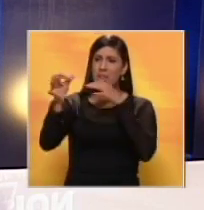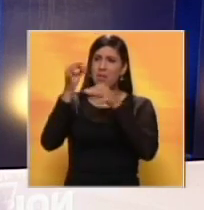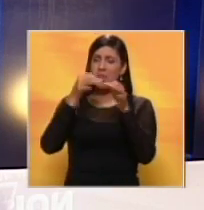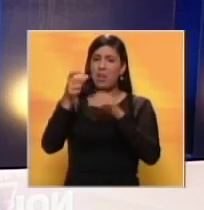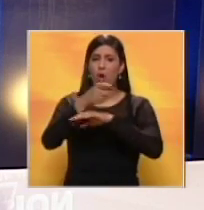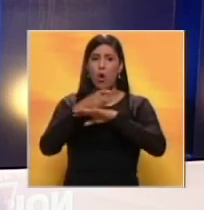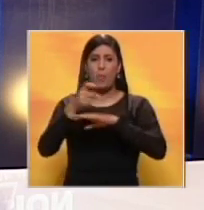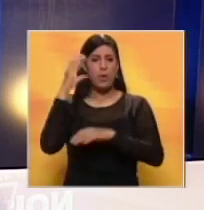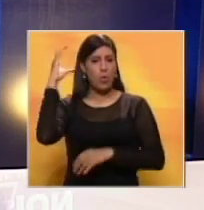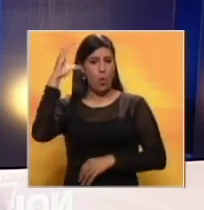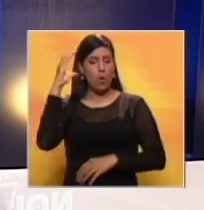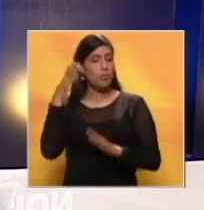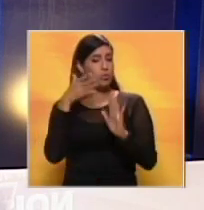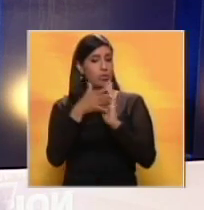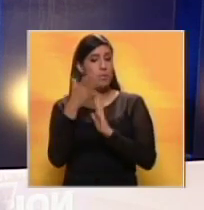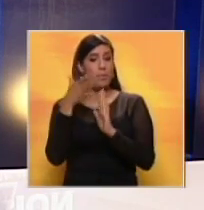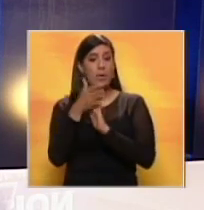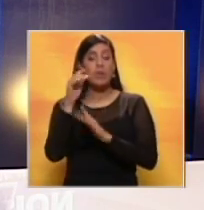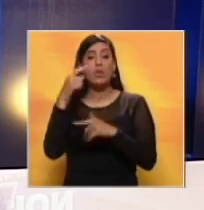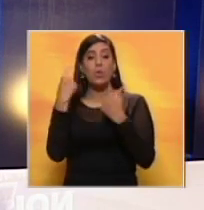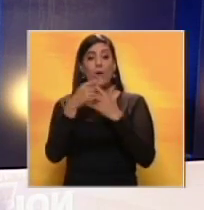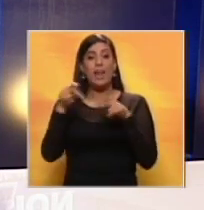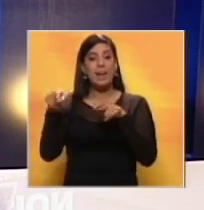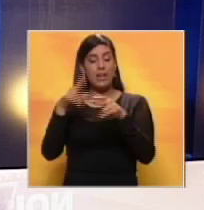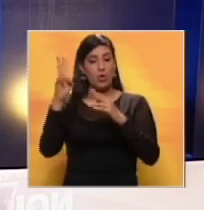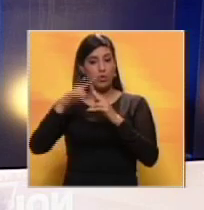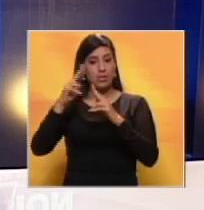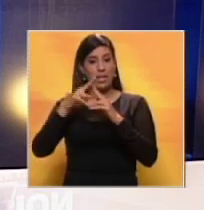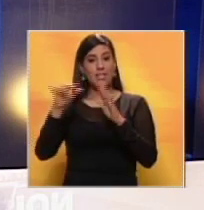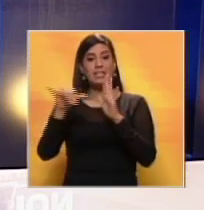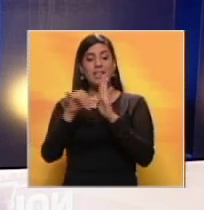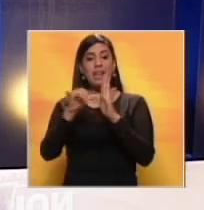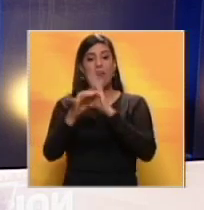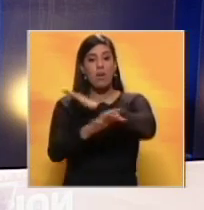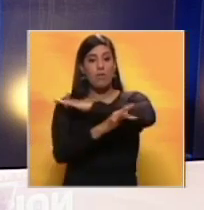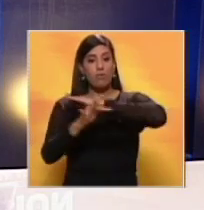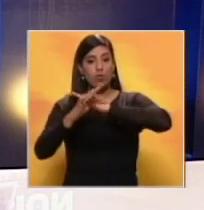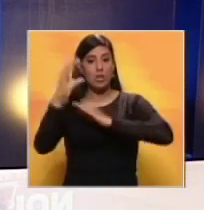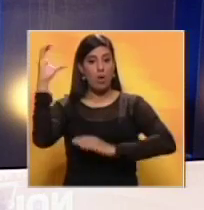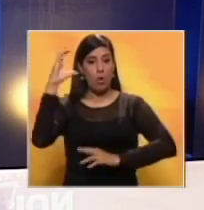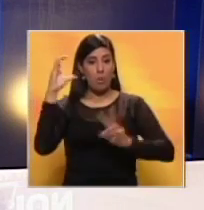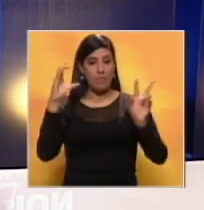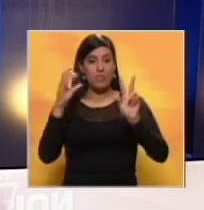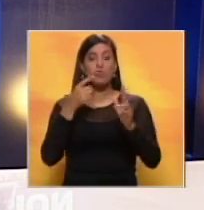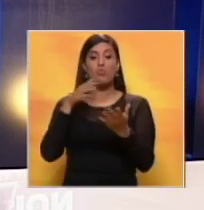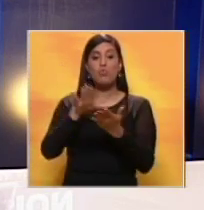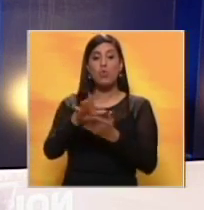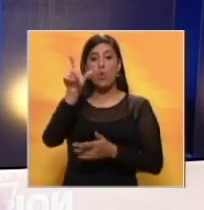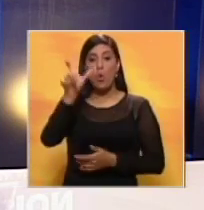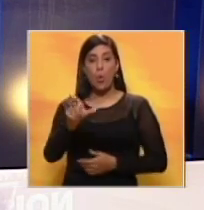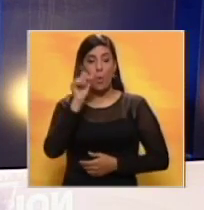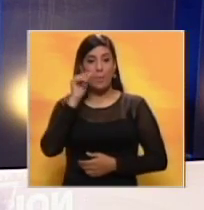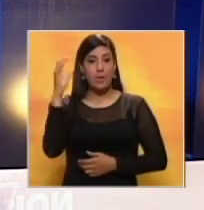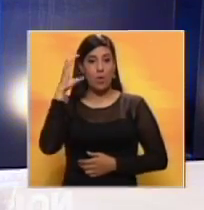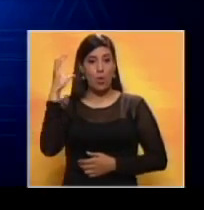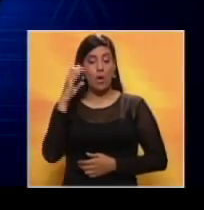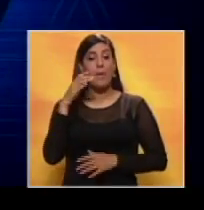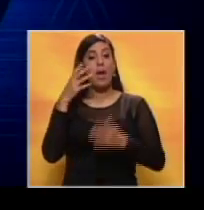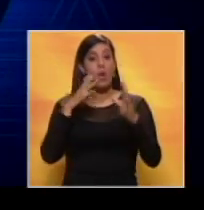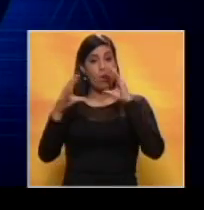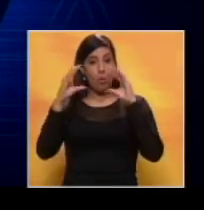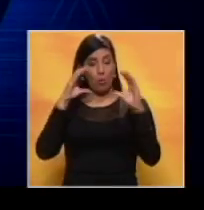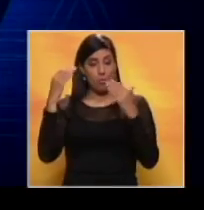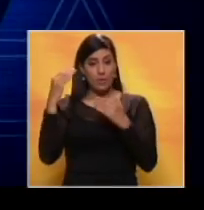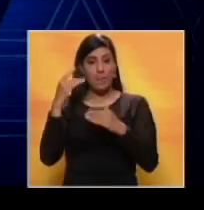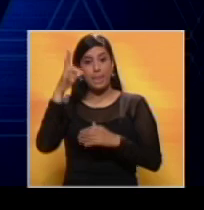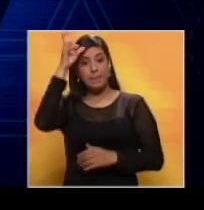declaraciones del gobierno de Colombia sobre lo ocurrido en Río Táchira, en la frontera colombo-venezolana, en el que falleció un ciudadano colombiano. Mediante un